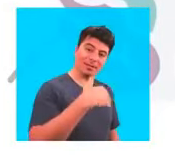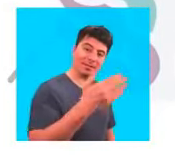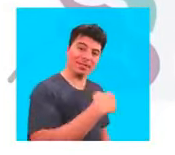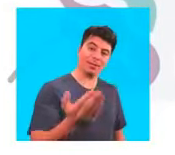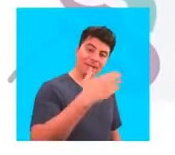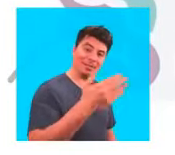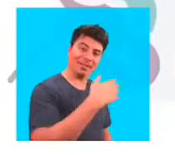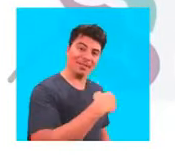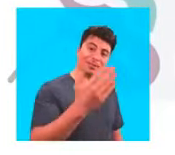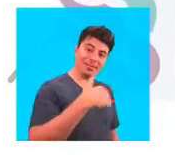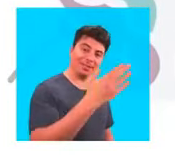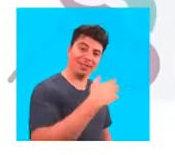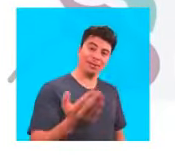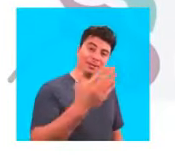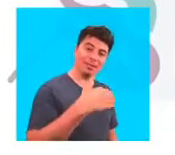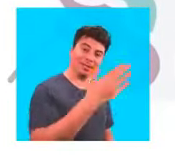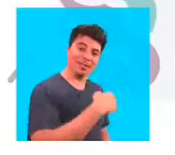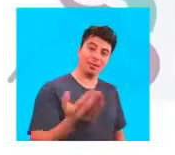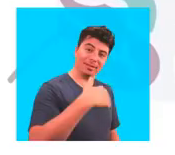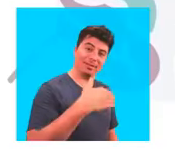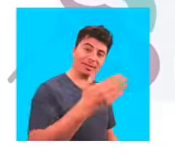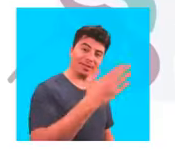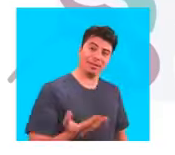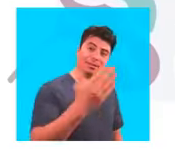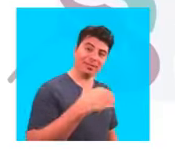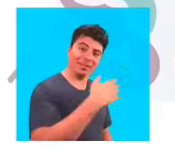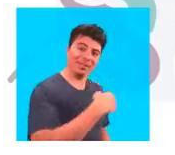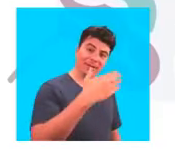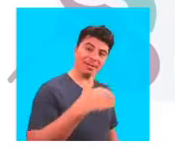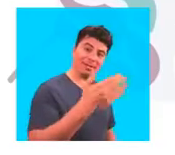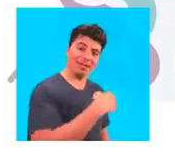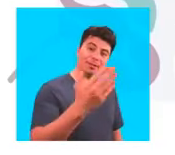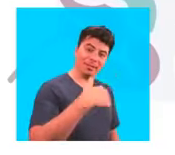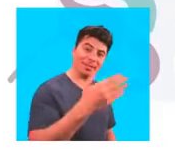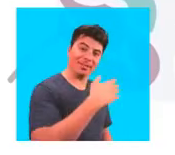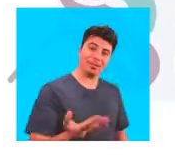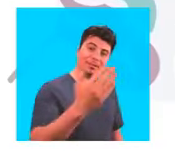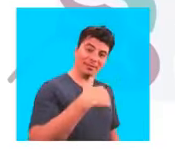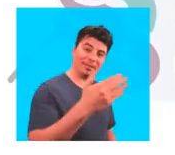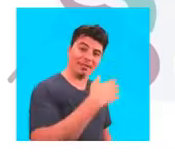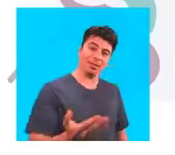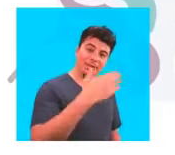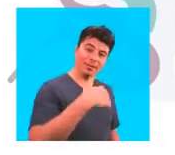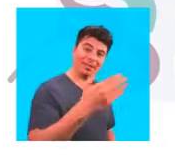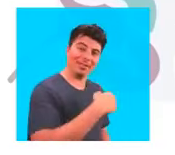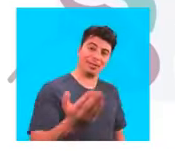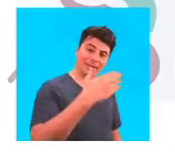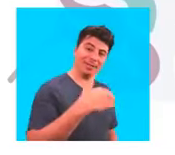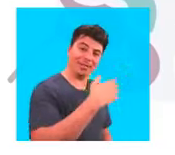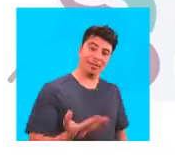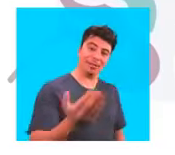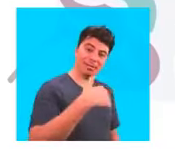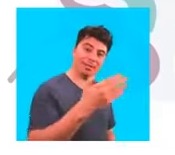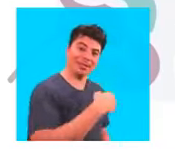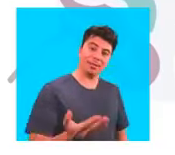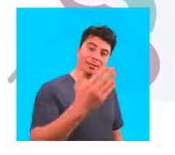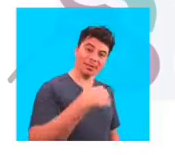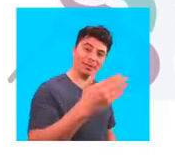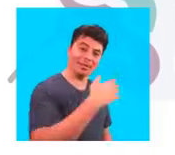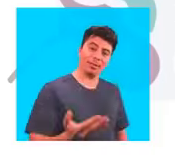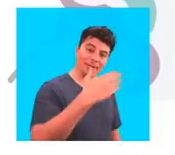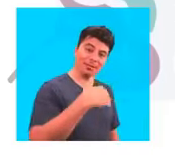Y bueno, antes de terminar esta pequeña platiquita, les quiero invitar a todos ustedes que están en formación,